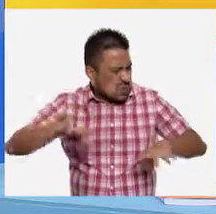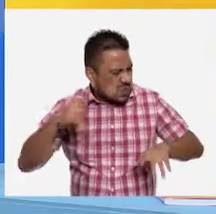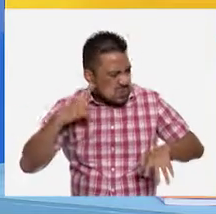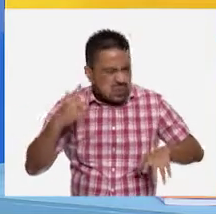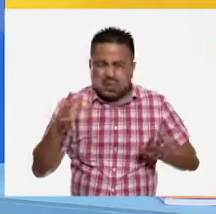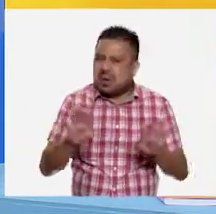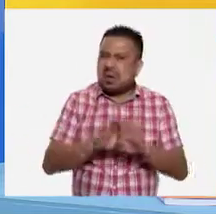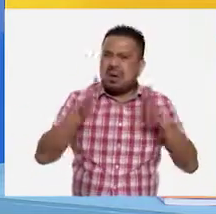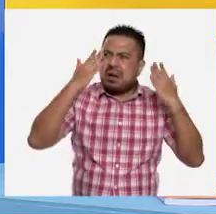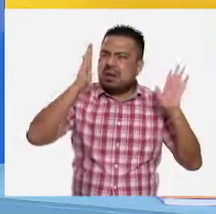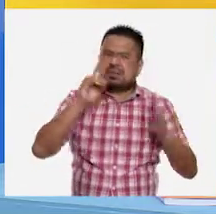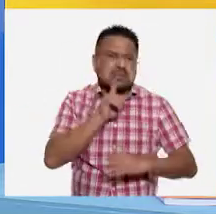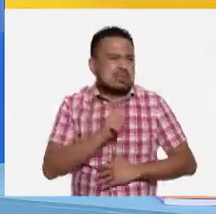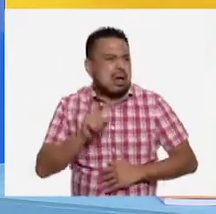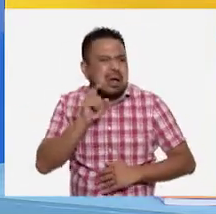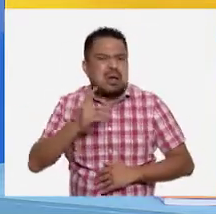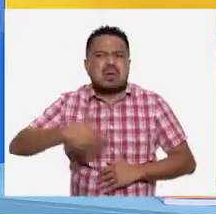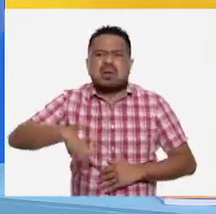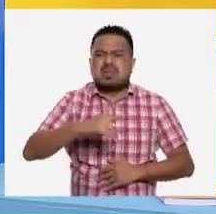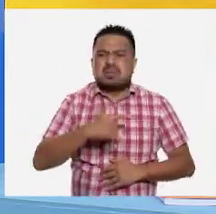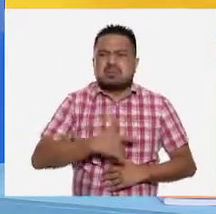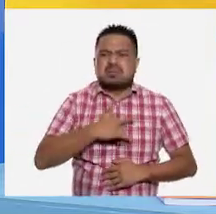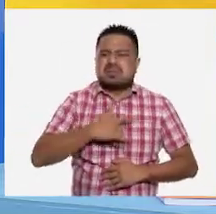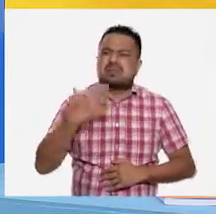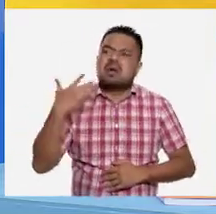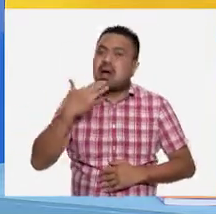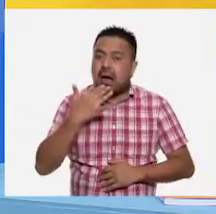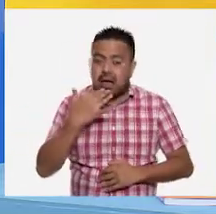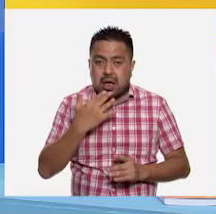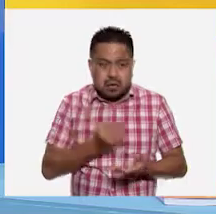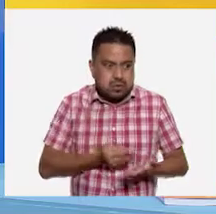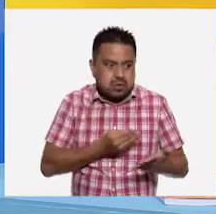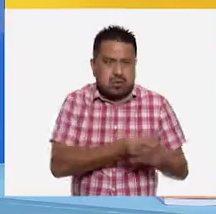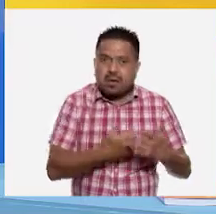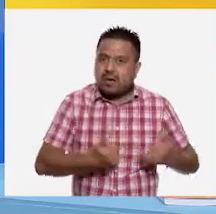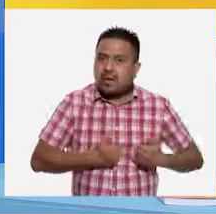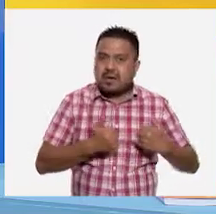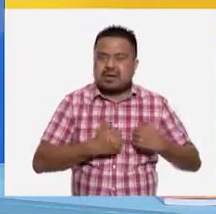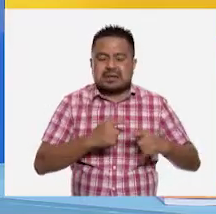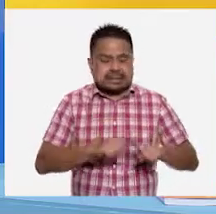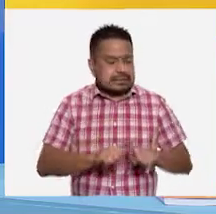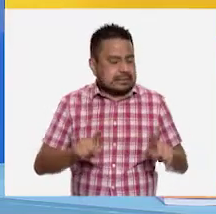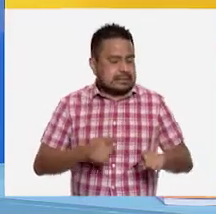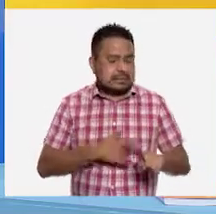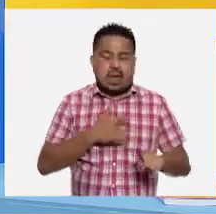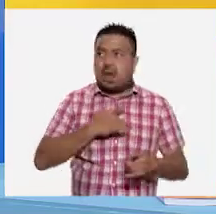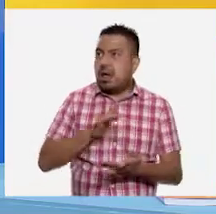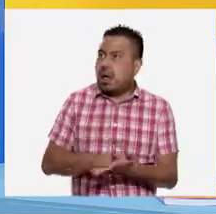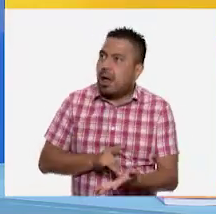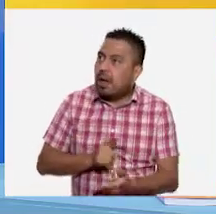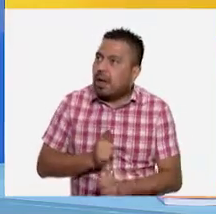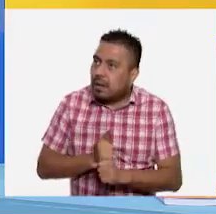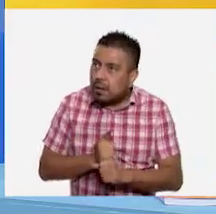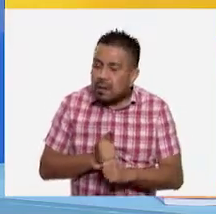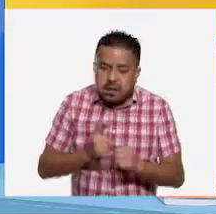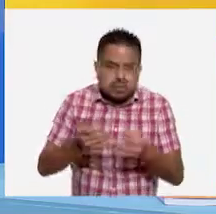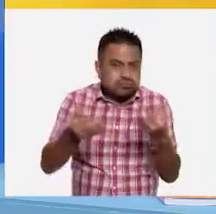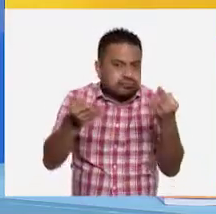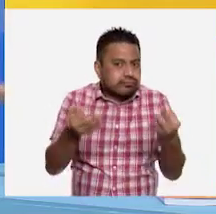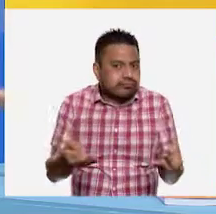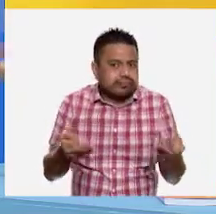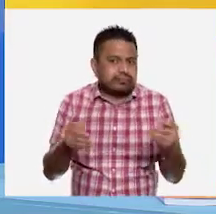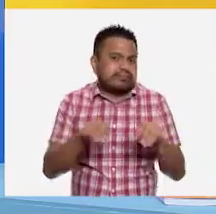la liberación sexual y la búsqueda del placer, y le daba a los jóvenes un sentido distinto acerca de la autenticidad y